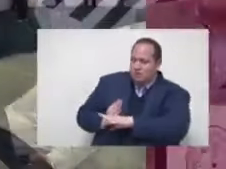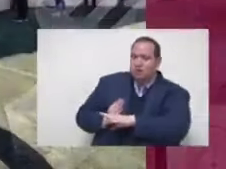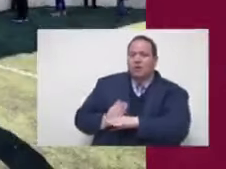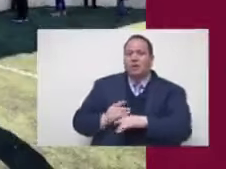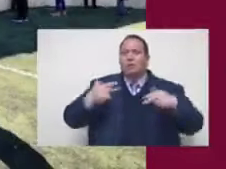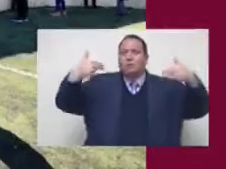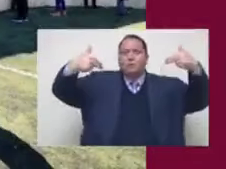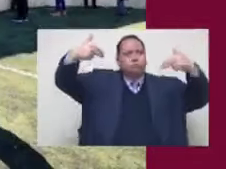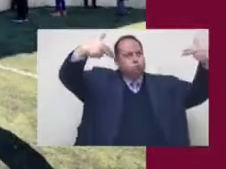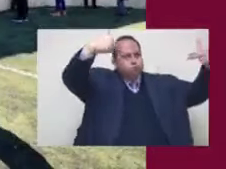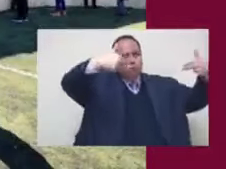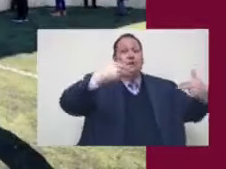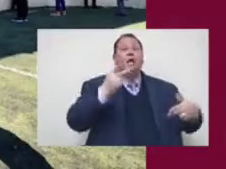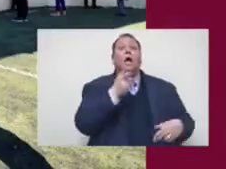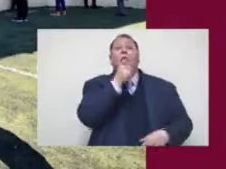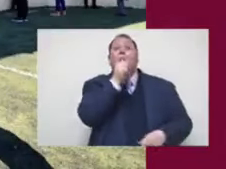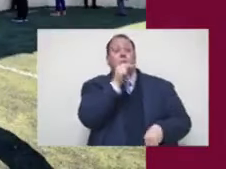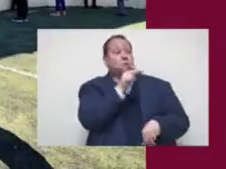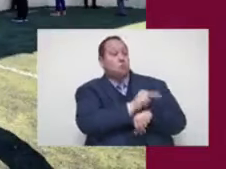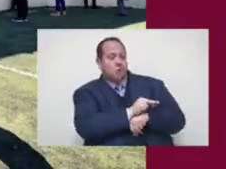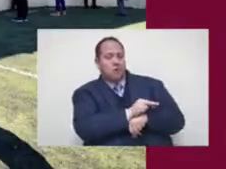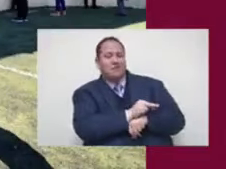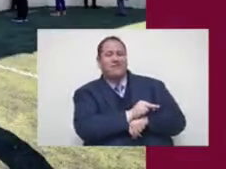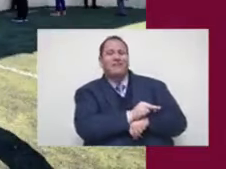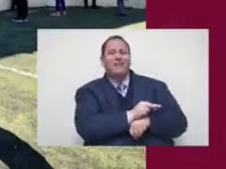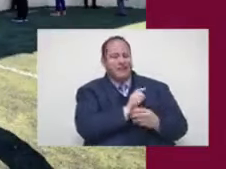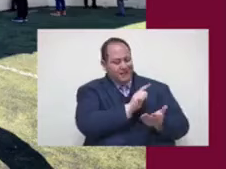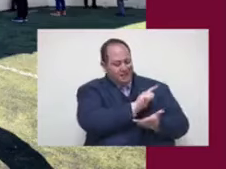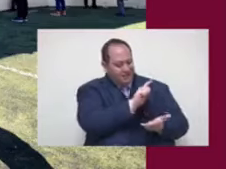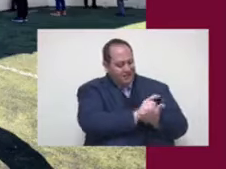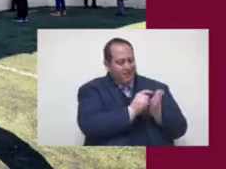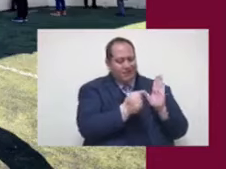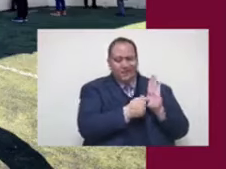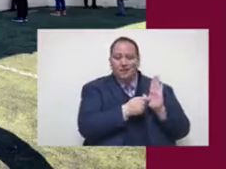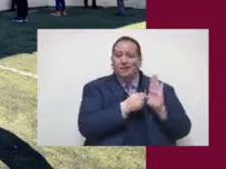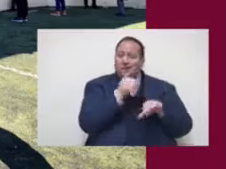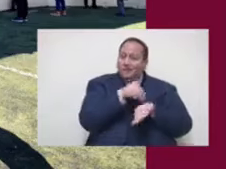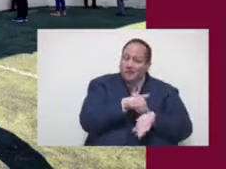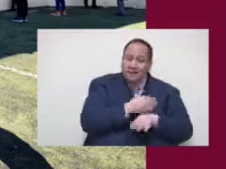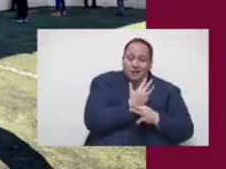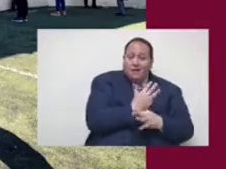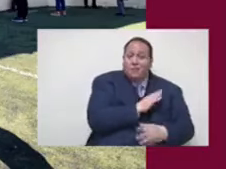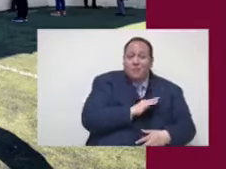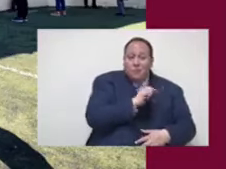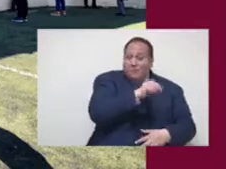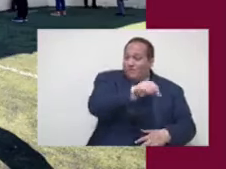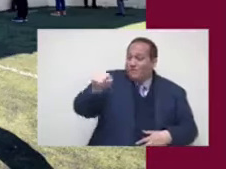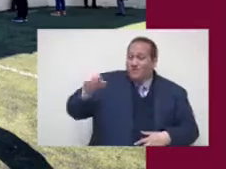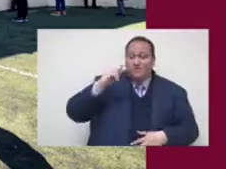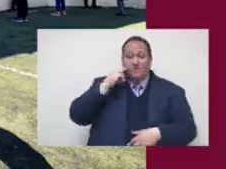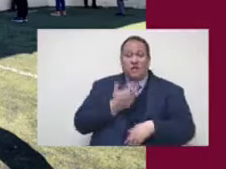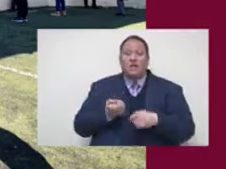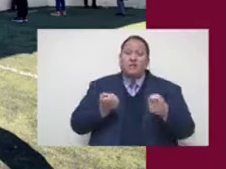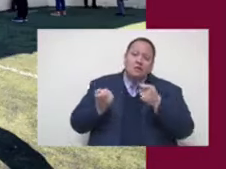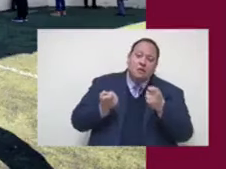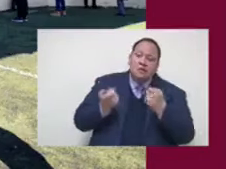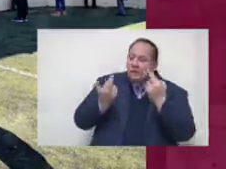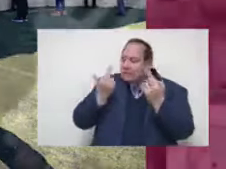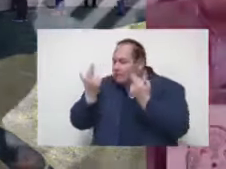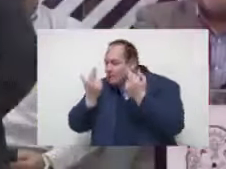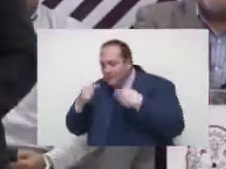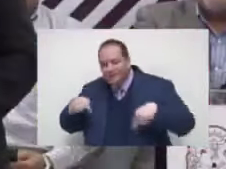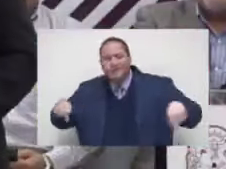por lo que respecta a los guardias de seguridad, pues obviamente ya el cumplimiento de la norma le corresponde a los ayuntamientos en su bando y buen gobierno en la revisión de estos